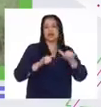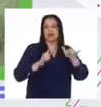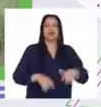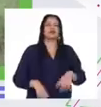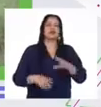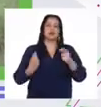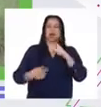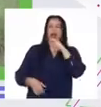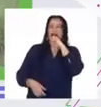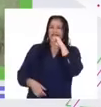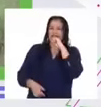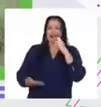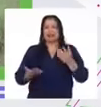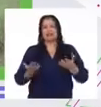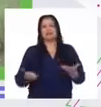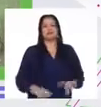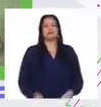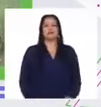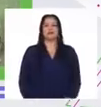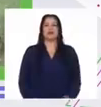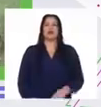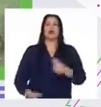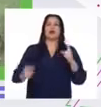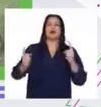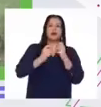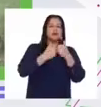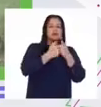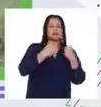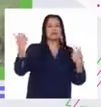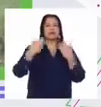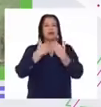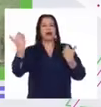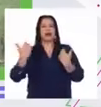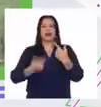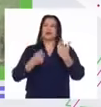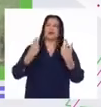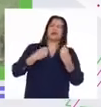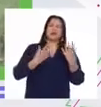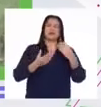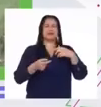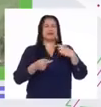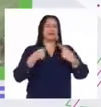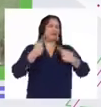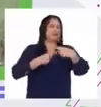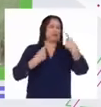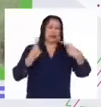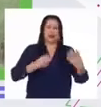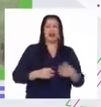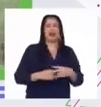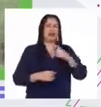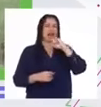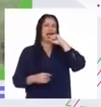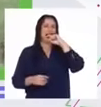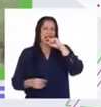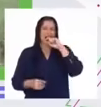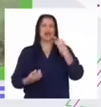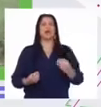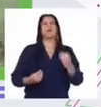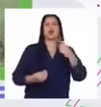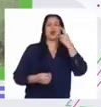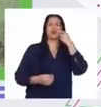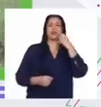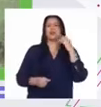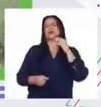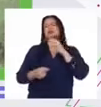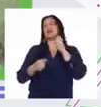¿no? Y dicen, estás con él, estás con él, ya hay mucho pelea, celos. Ay,